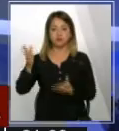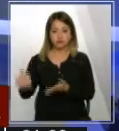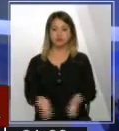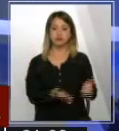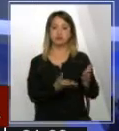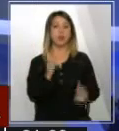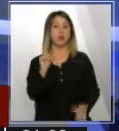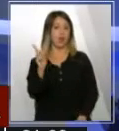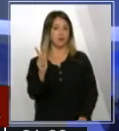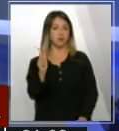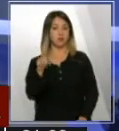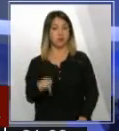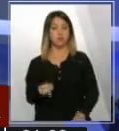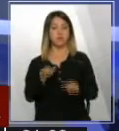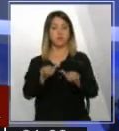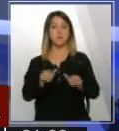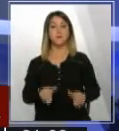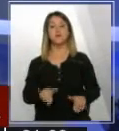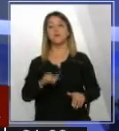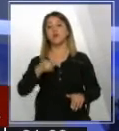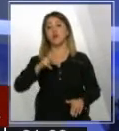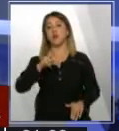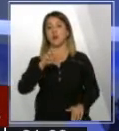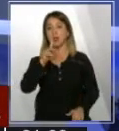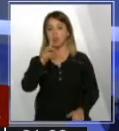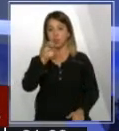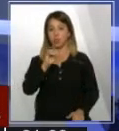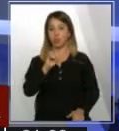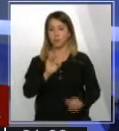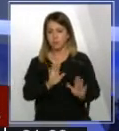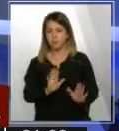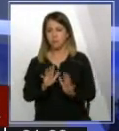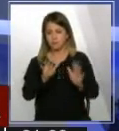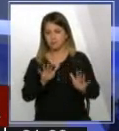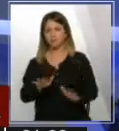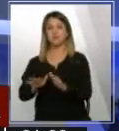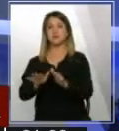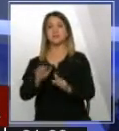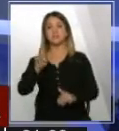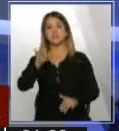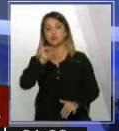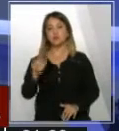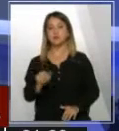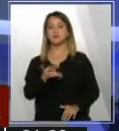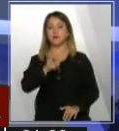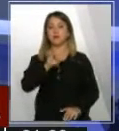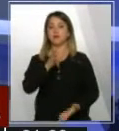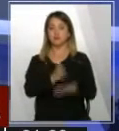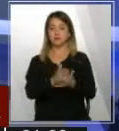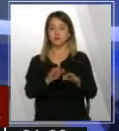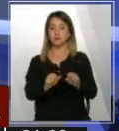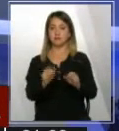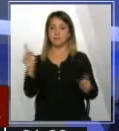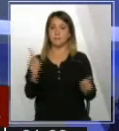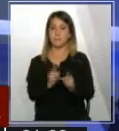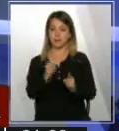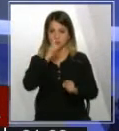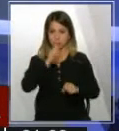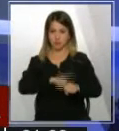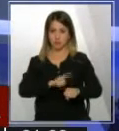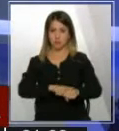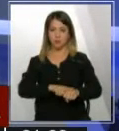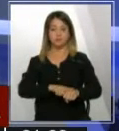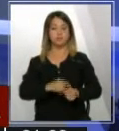Hoy, el mismo canciller Heraldo Muñoz puso presión a José Miguel Insulza para que se defina y que se acorten los tiempos.